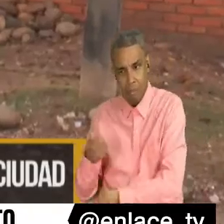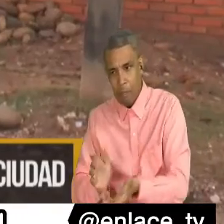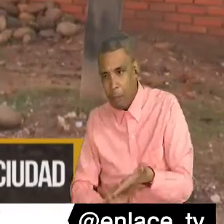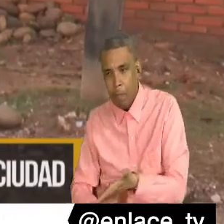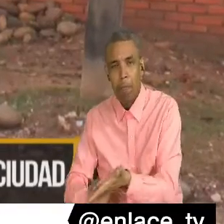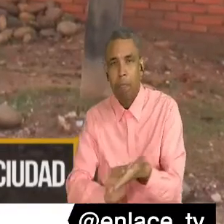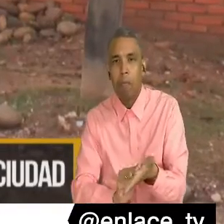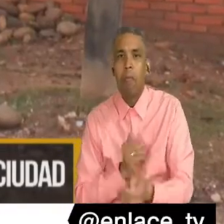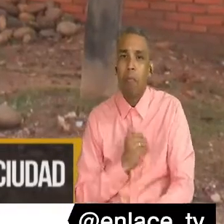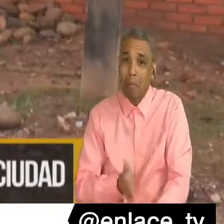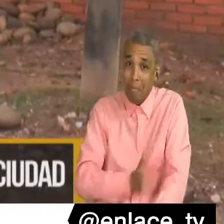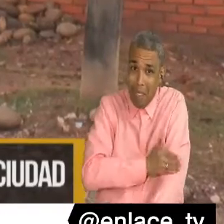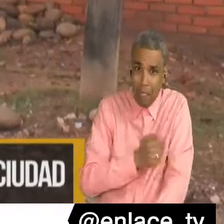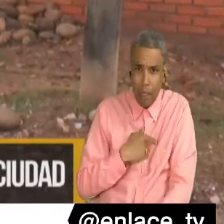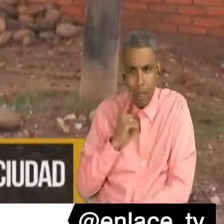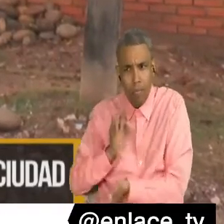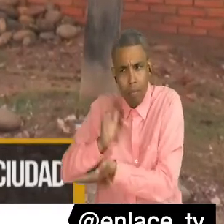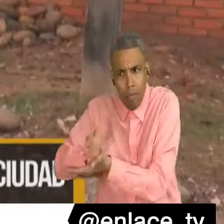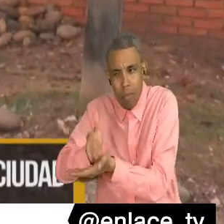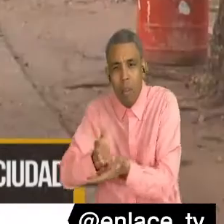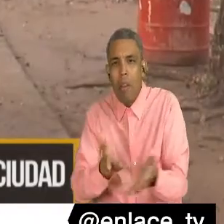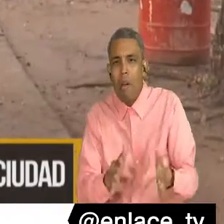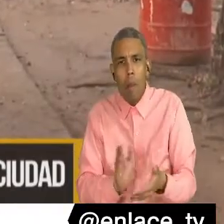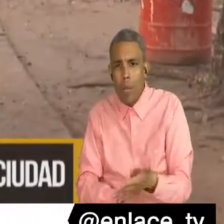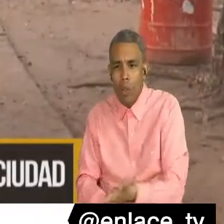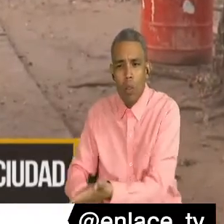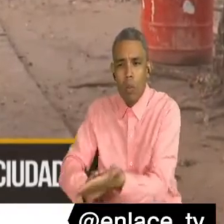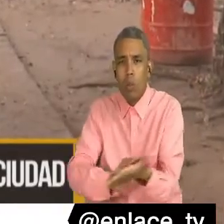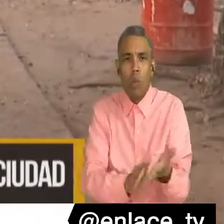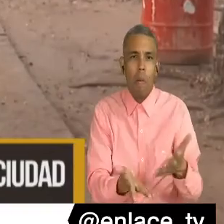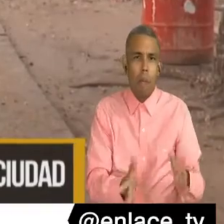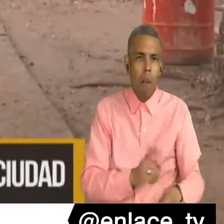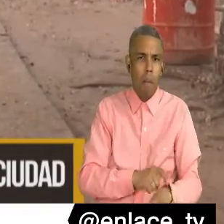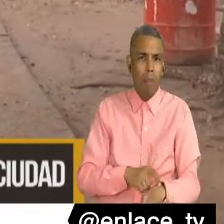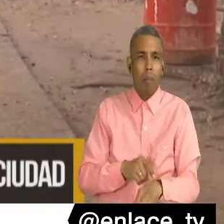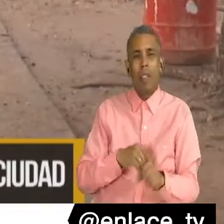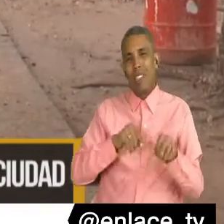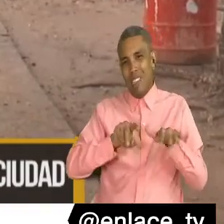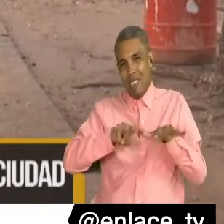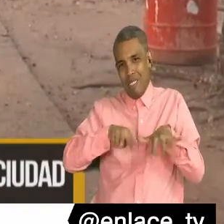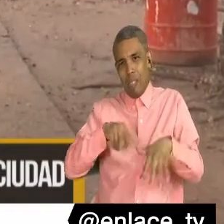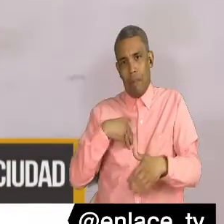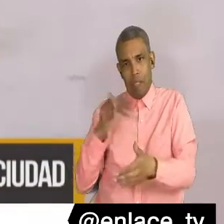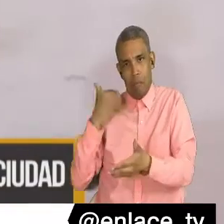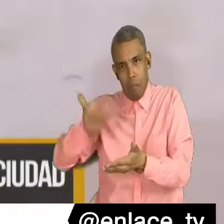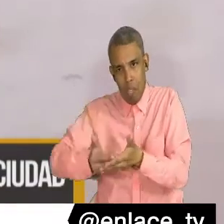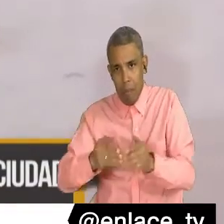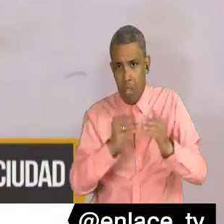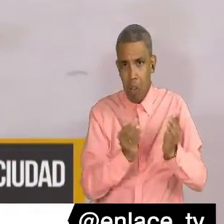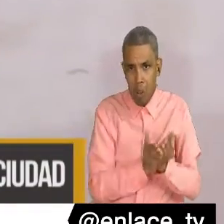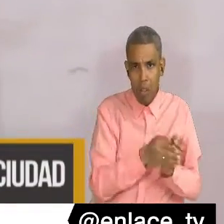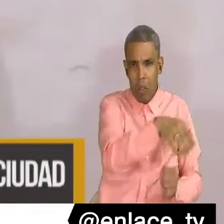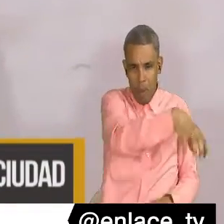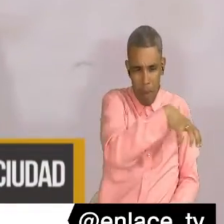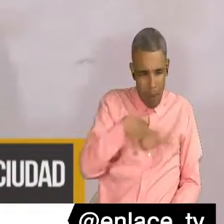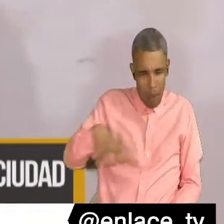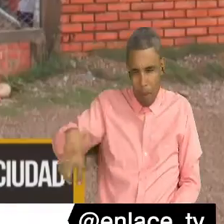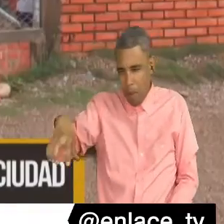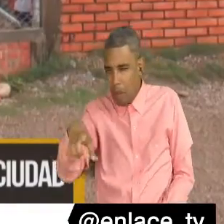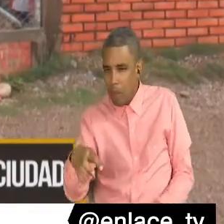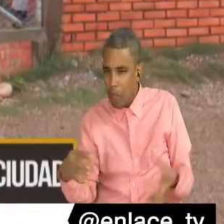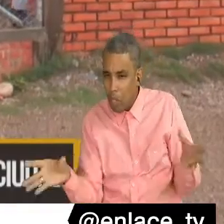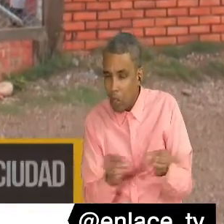Infraestructura, serán intervenidos en un plazo estimado de ejecución de las obras de 7 meses, 30 establecimientos educativos, de los cuales